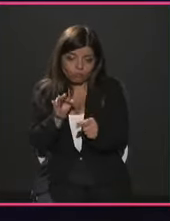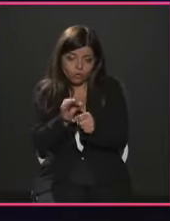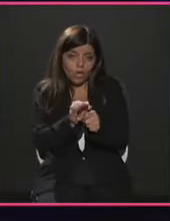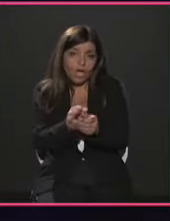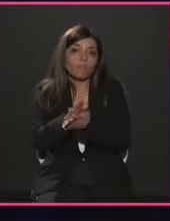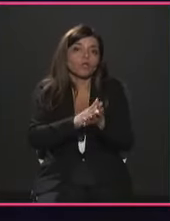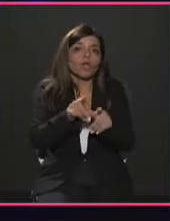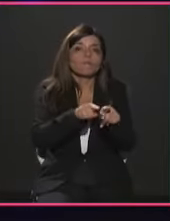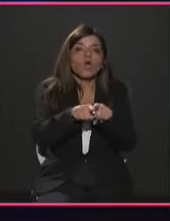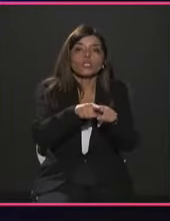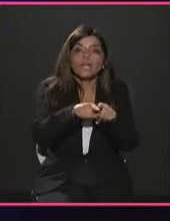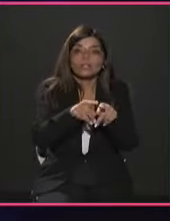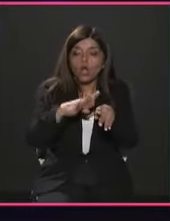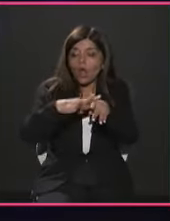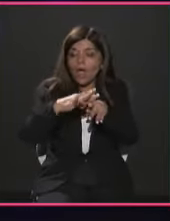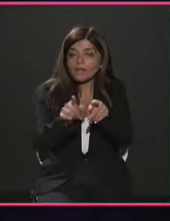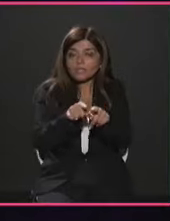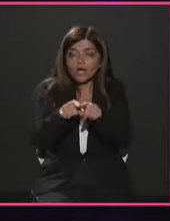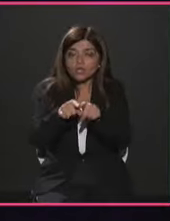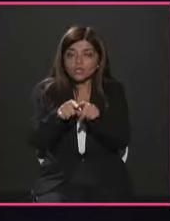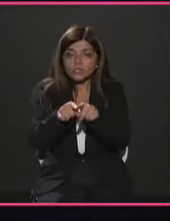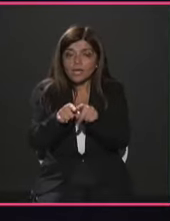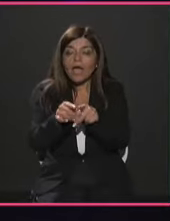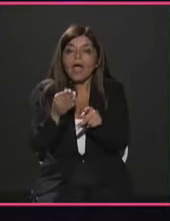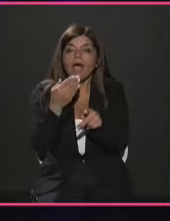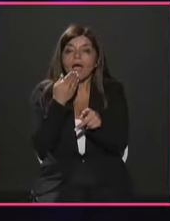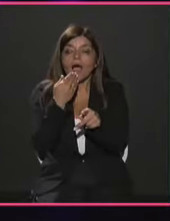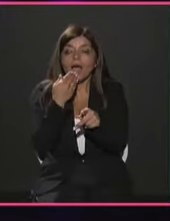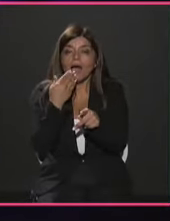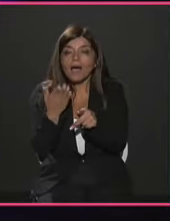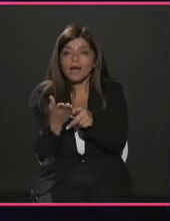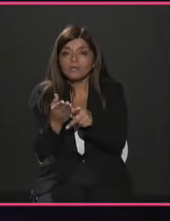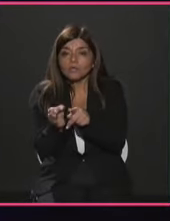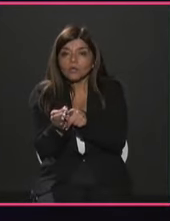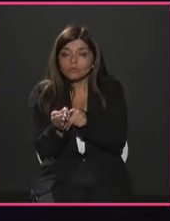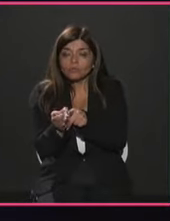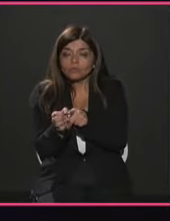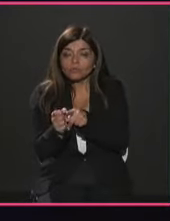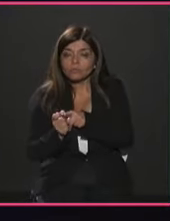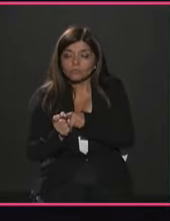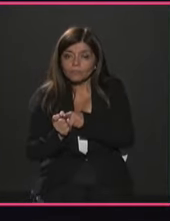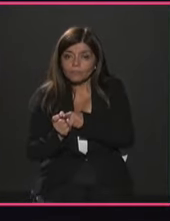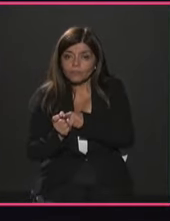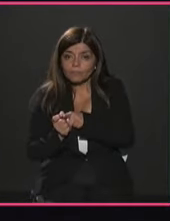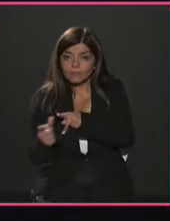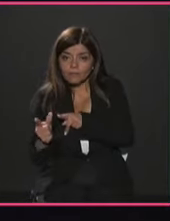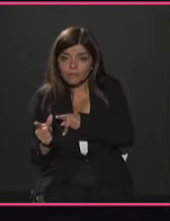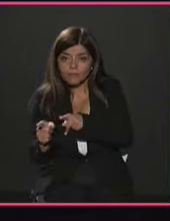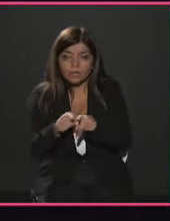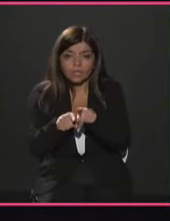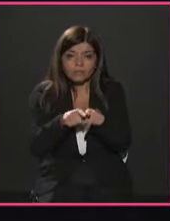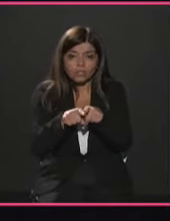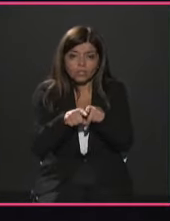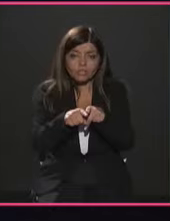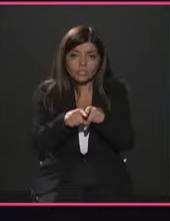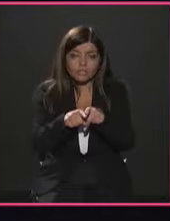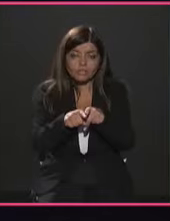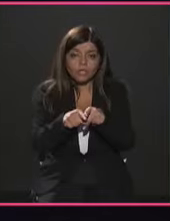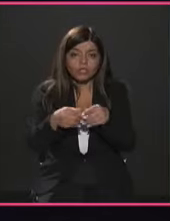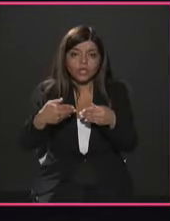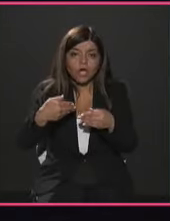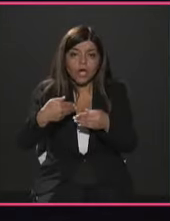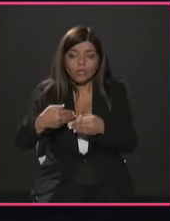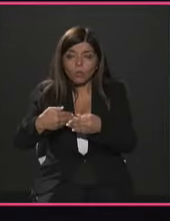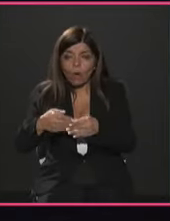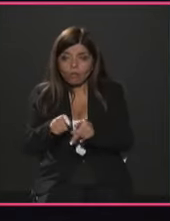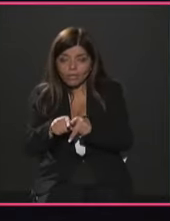ratones de de la piel de los ratones y hicieron esper eh espermios de de de ratones y cachorros